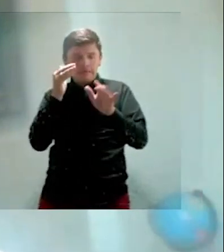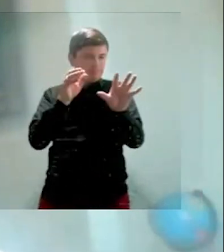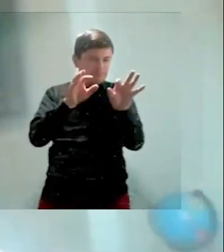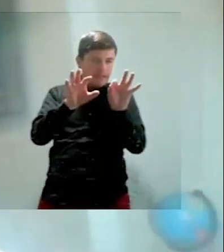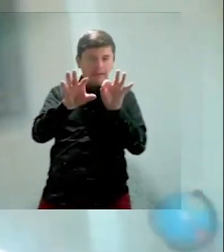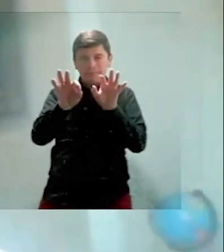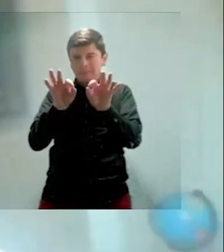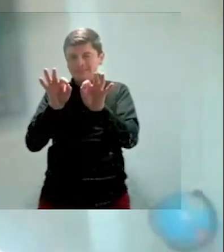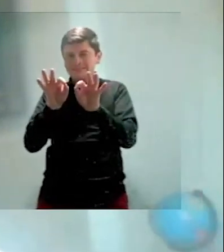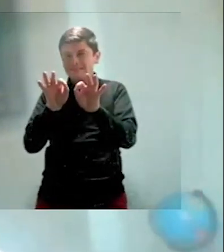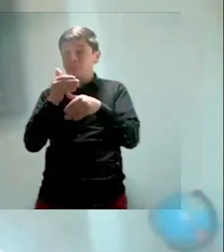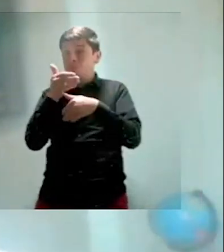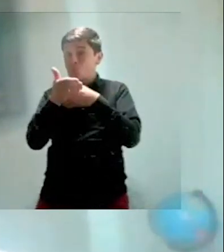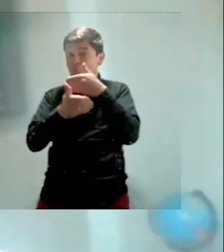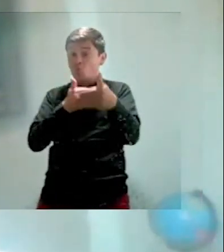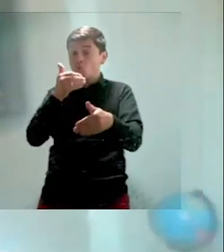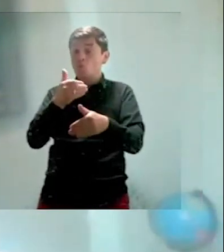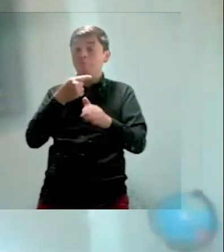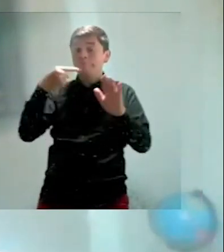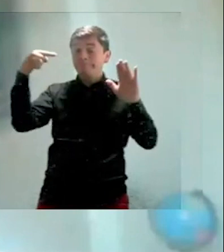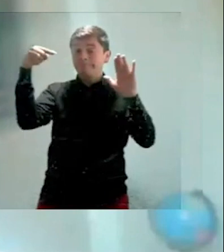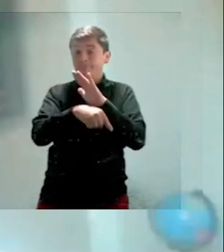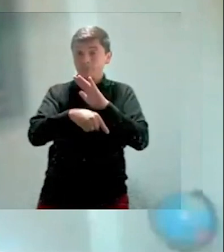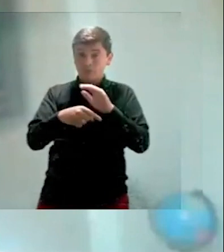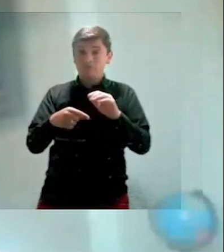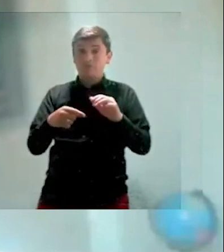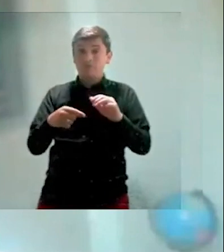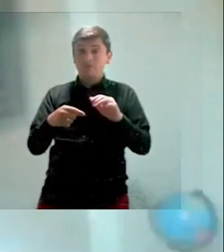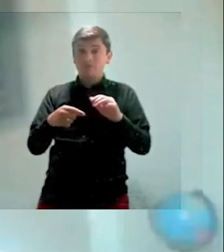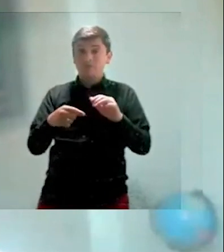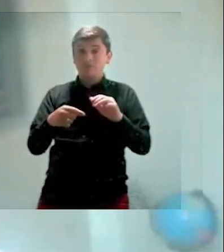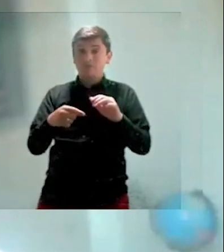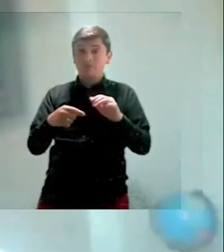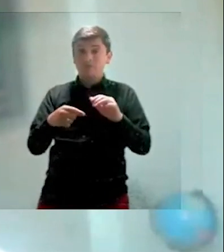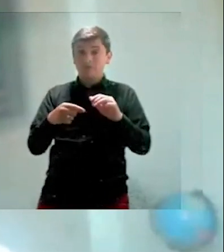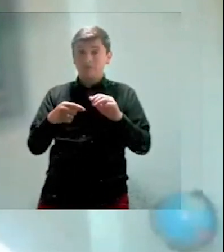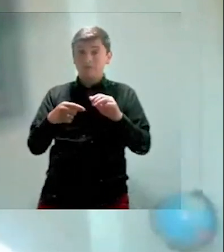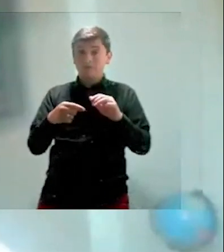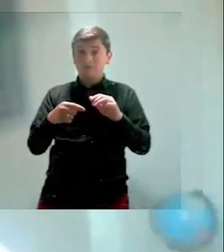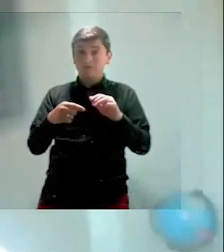muy bien logrado, que la tutela antes era